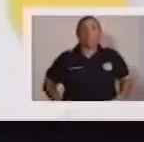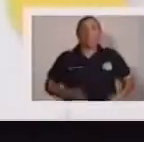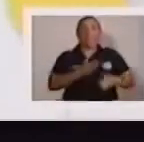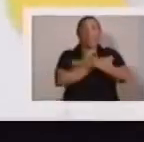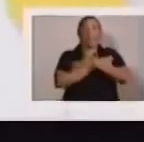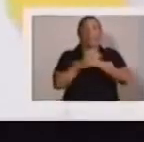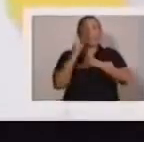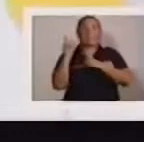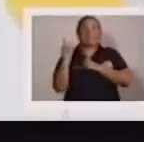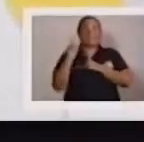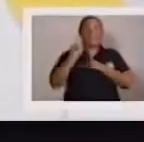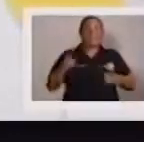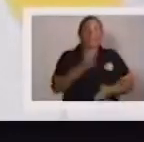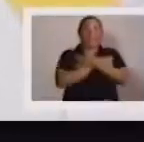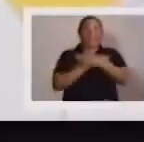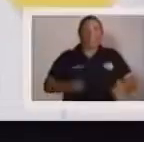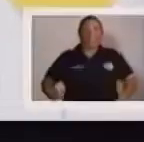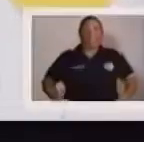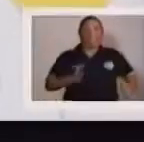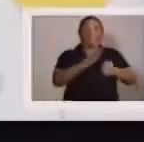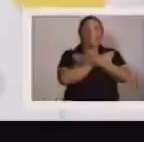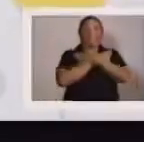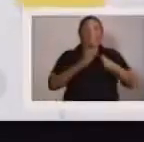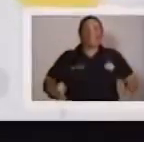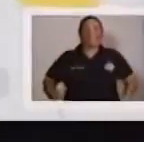que indica,